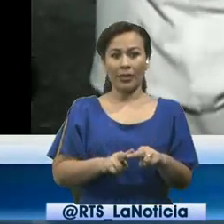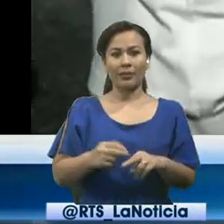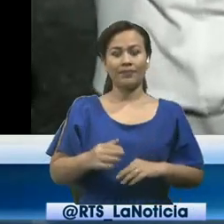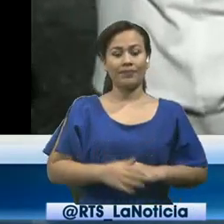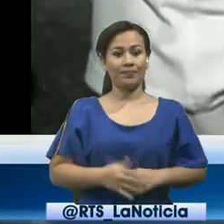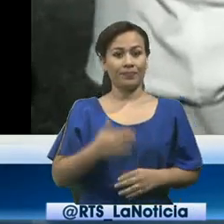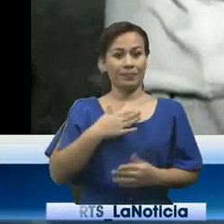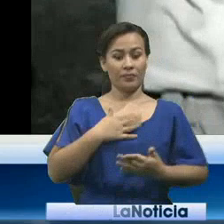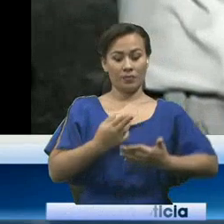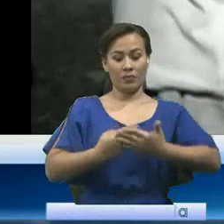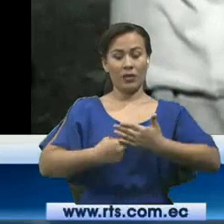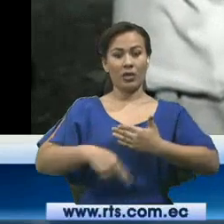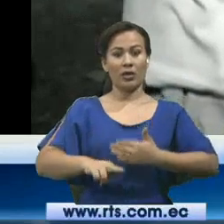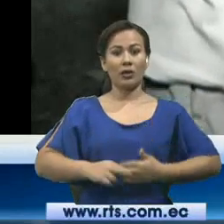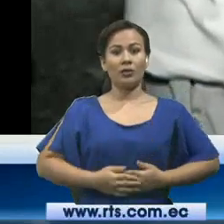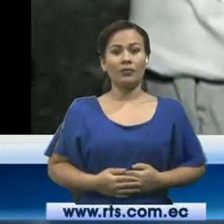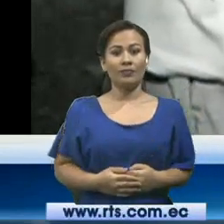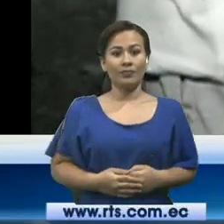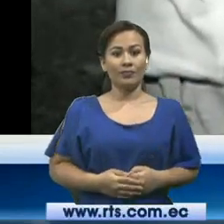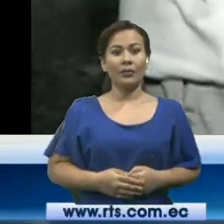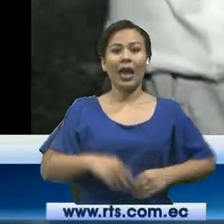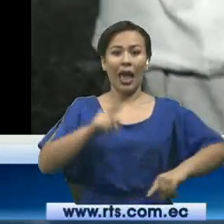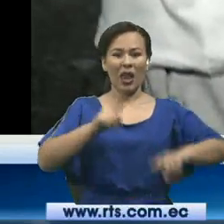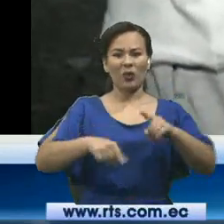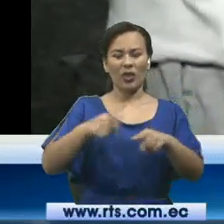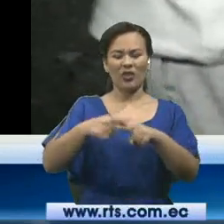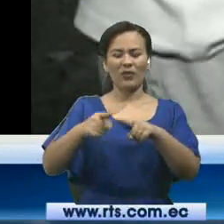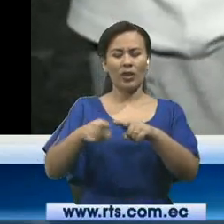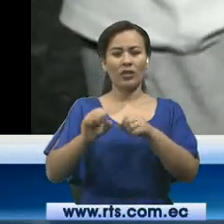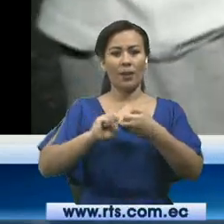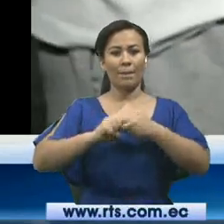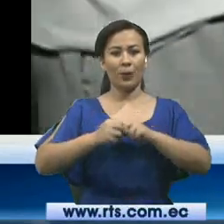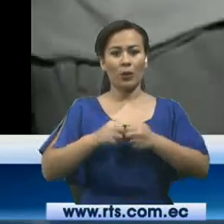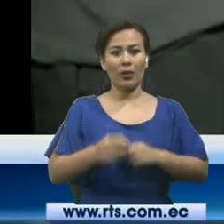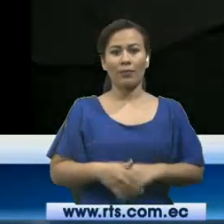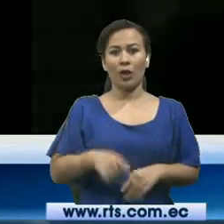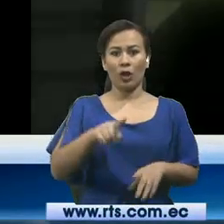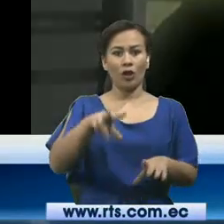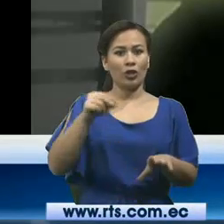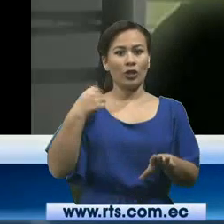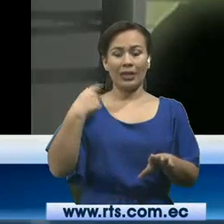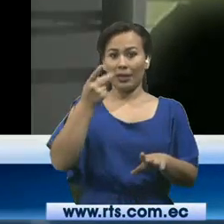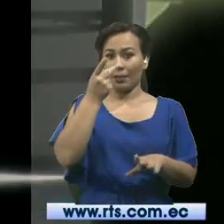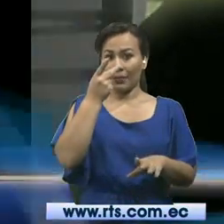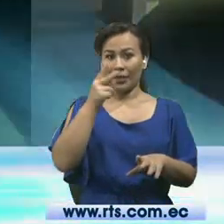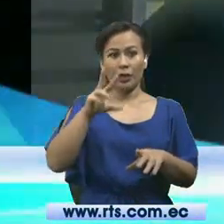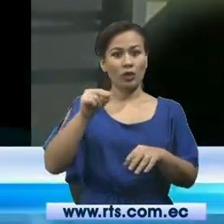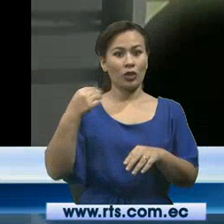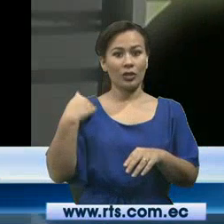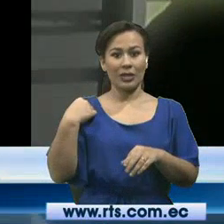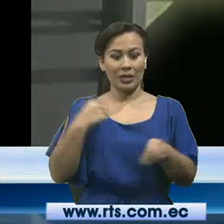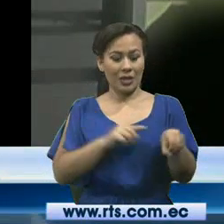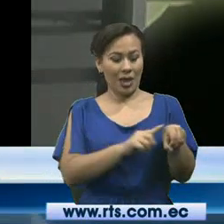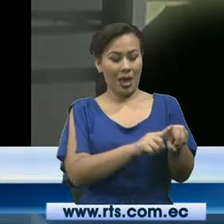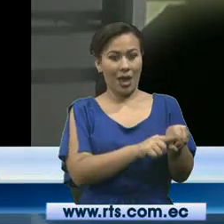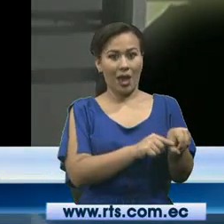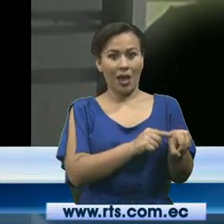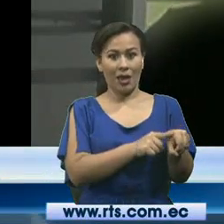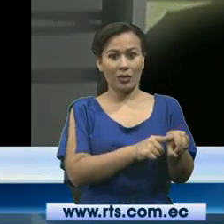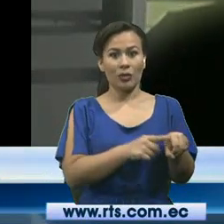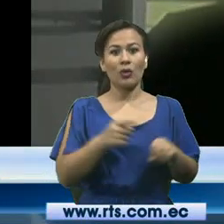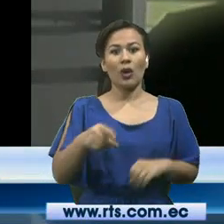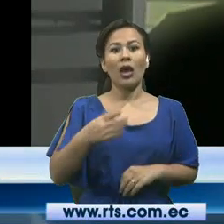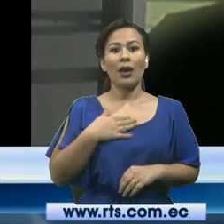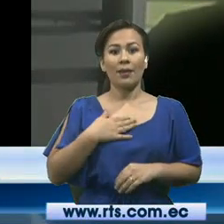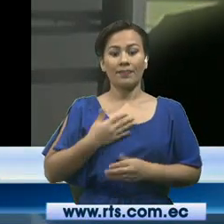nació con algunas malas formaciones, sin pene, sin ano, y ahí en la maternidad simplemente me lo